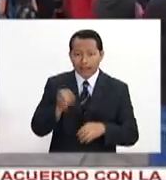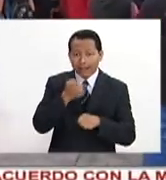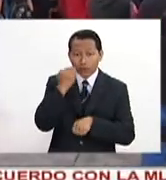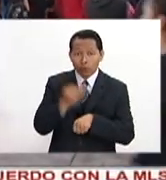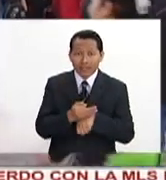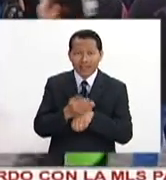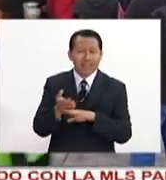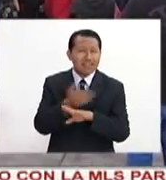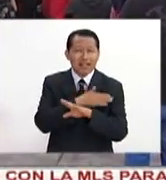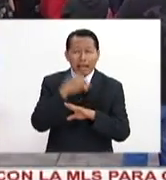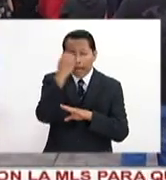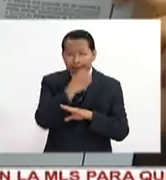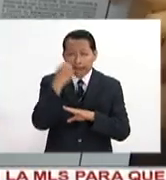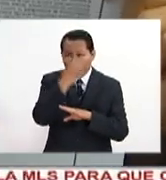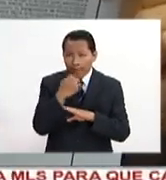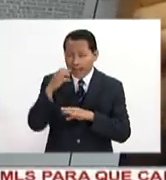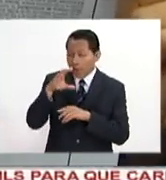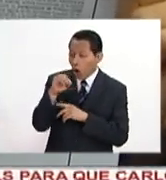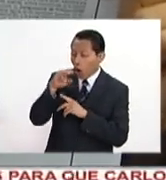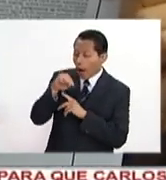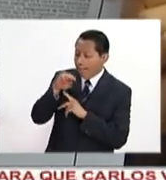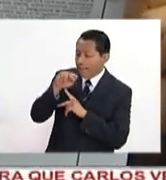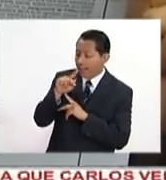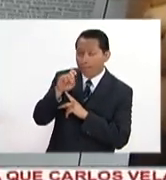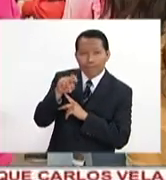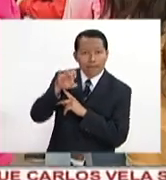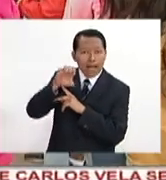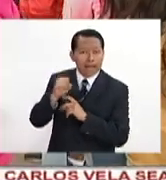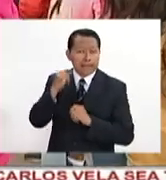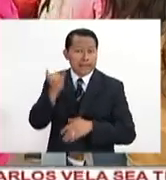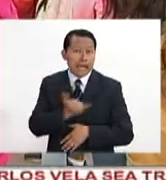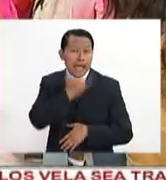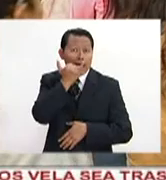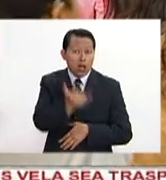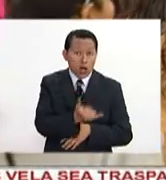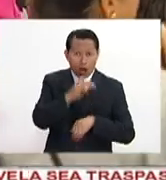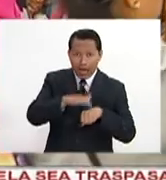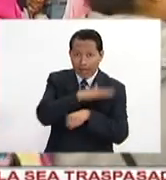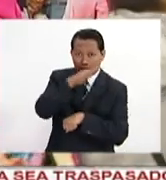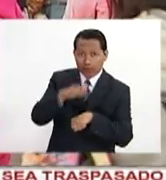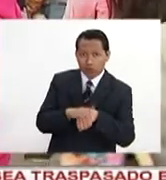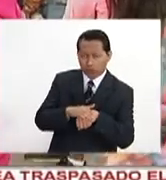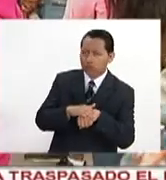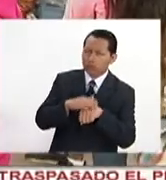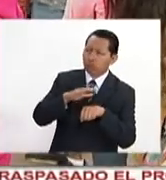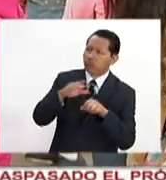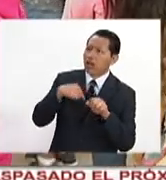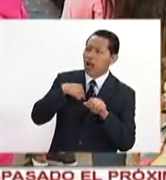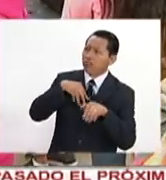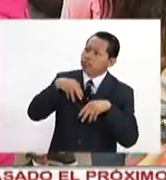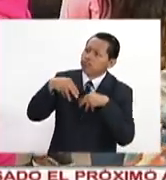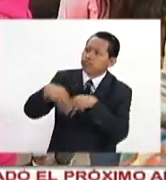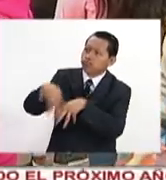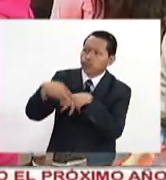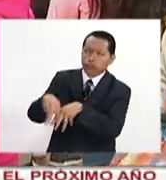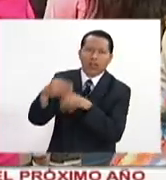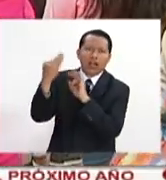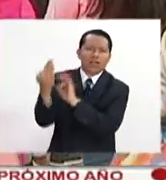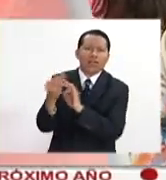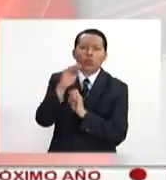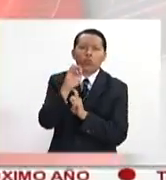Estudiantes que se vieron afectados por el error en la revisión del examen de admisión al nivel medio superior se manifestaron en la rectoría de la